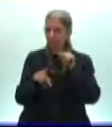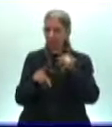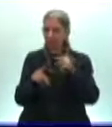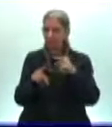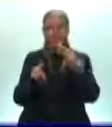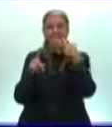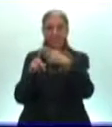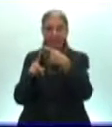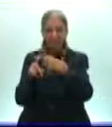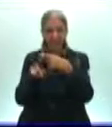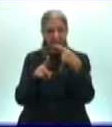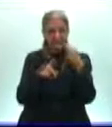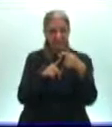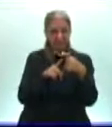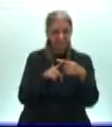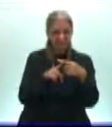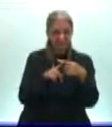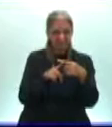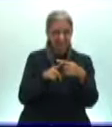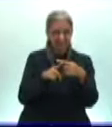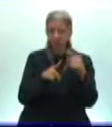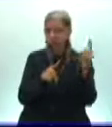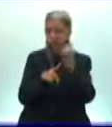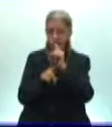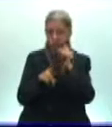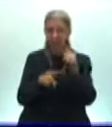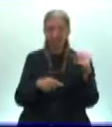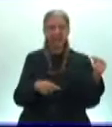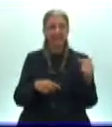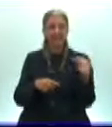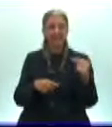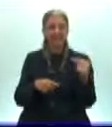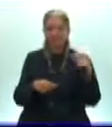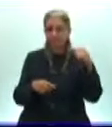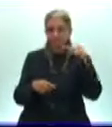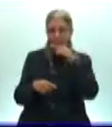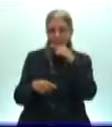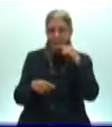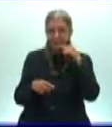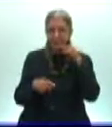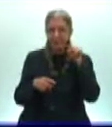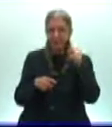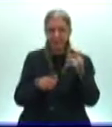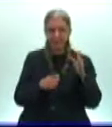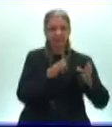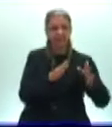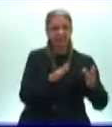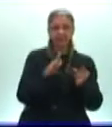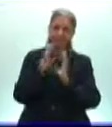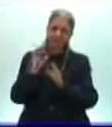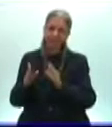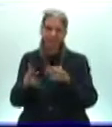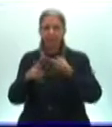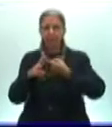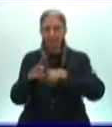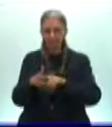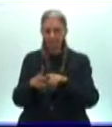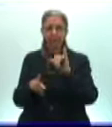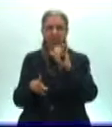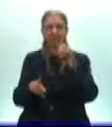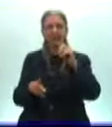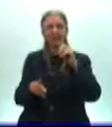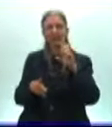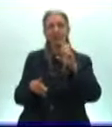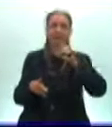e identificamos los intervalos que son solución de la inecuación. Aquí la tienen.